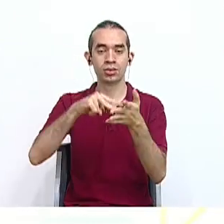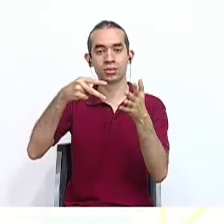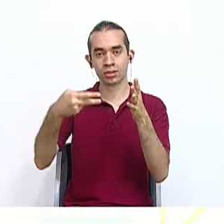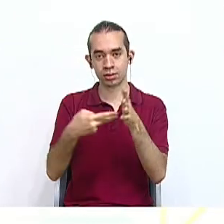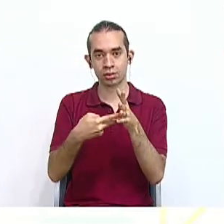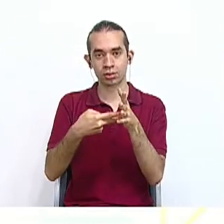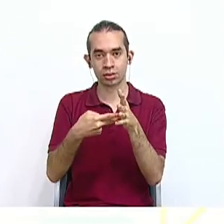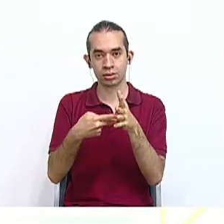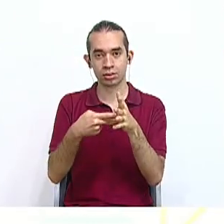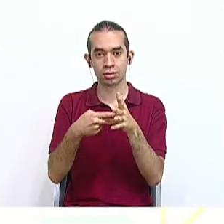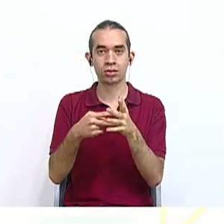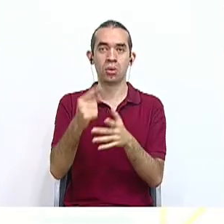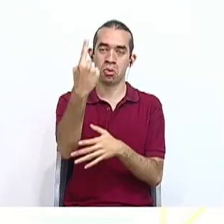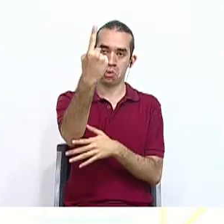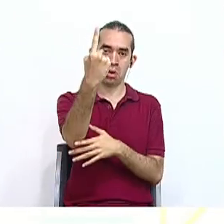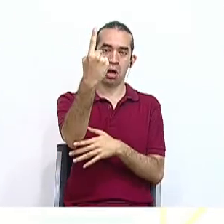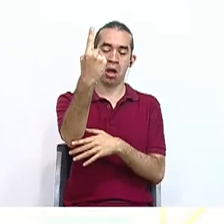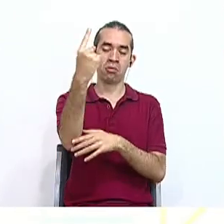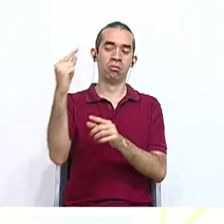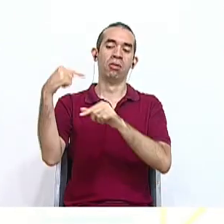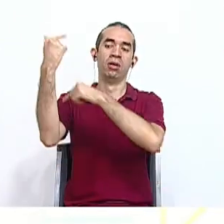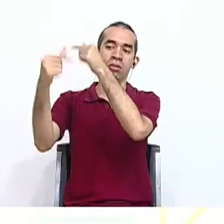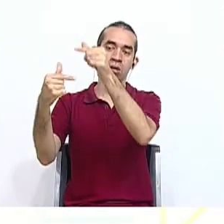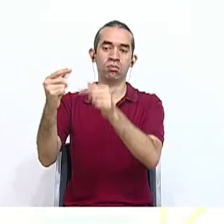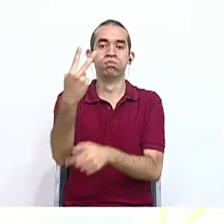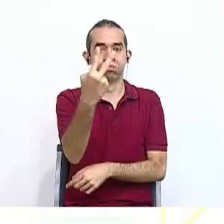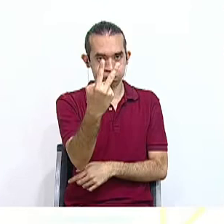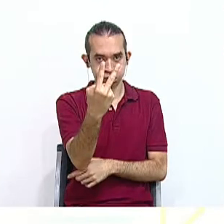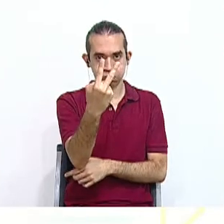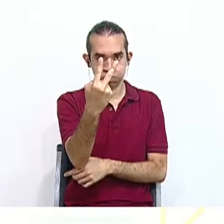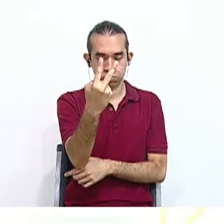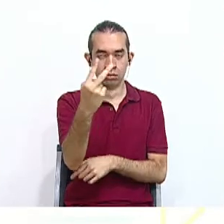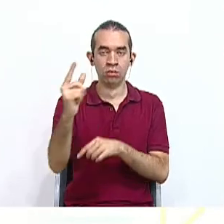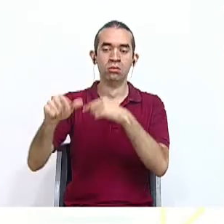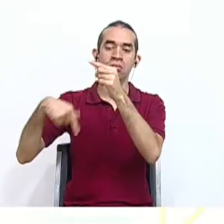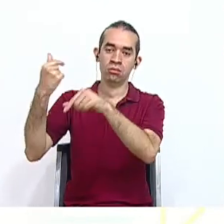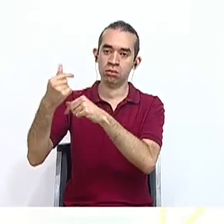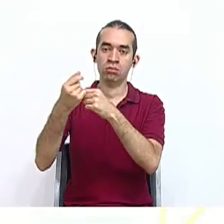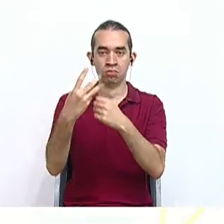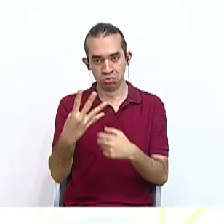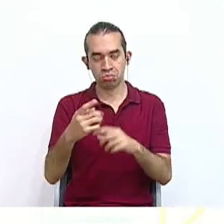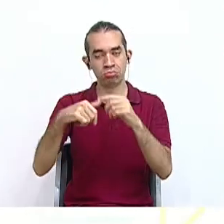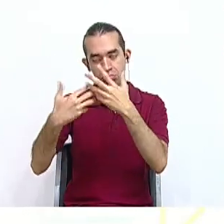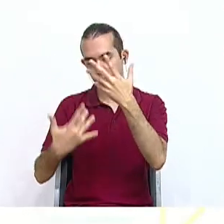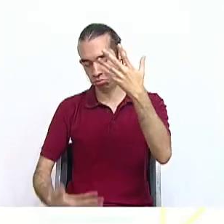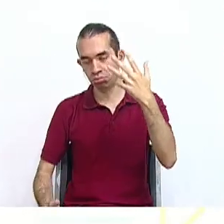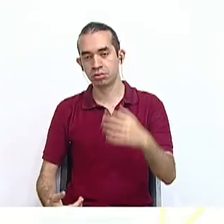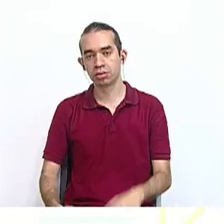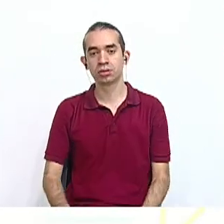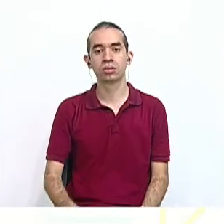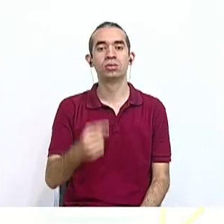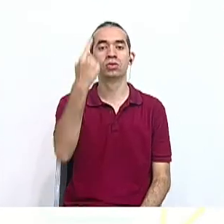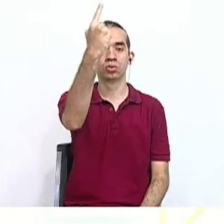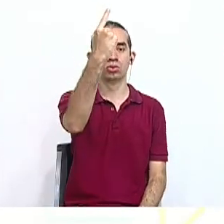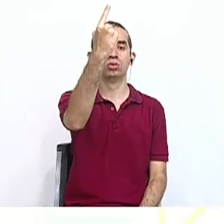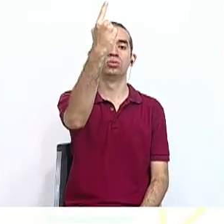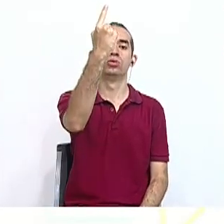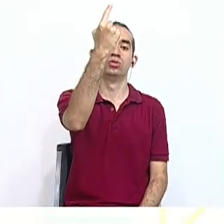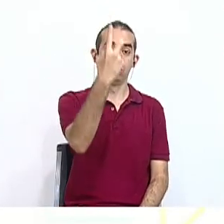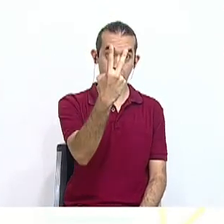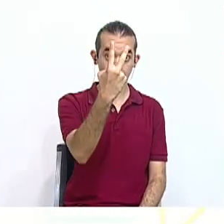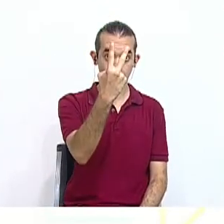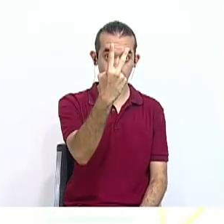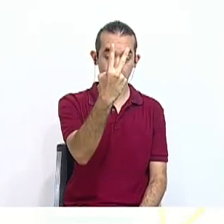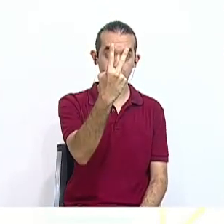que teníamos una y después de una generación tenemos 2. Entonces, una, luego pasamos a 2. Teníamos 2. En la